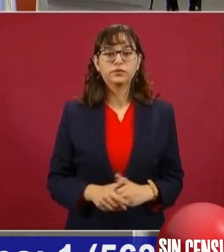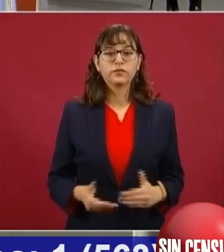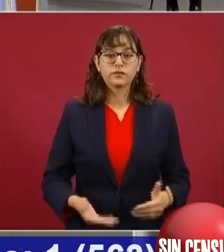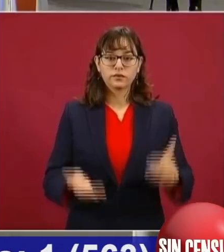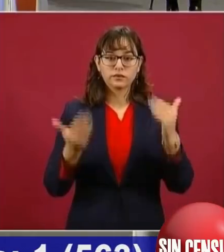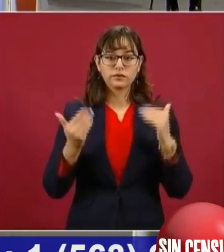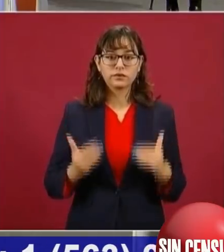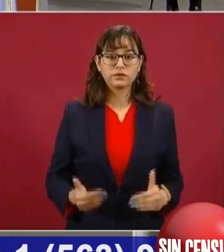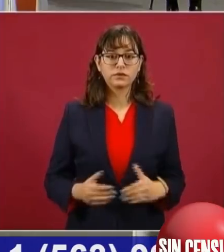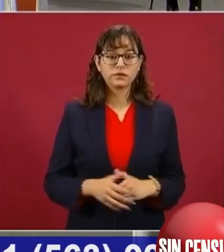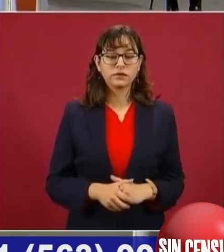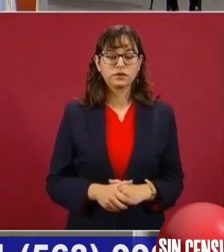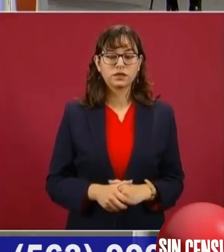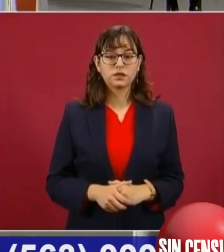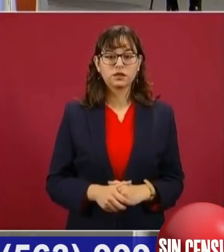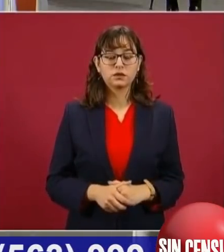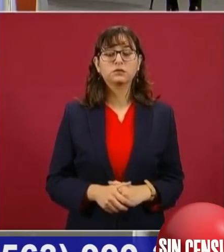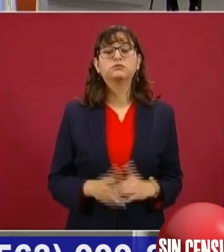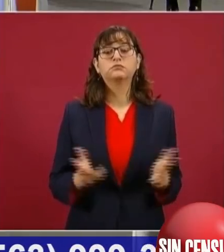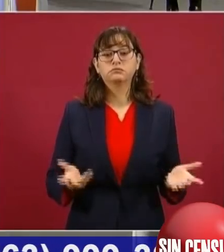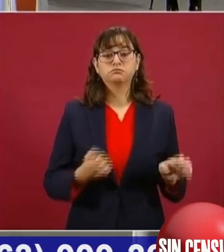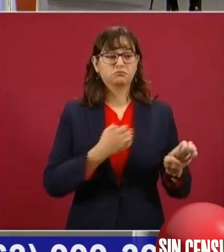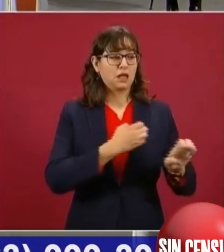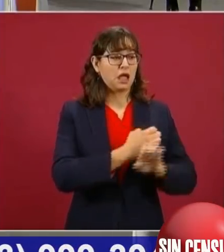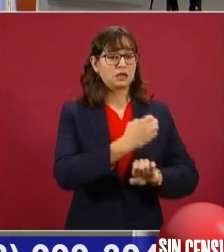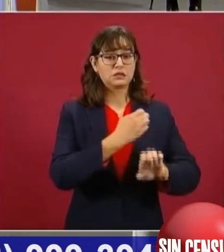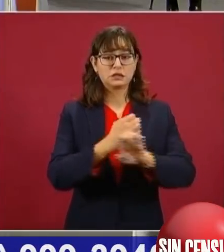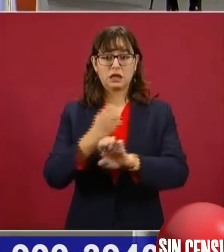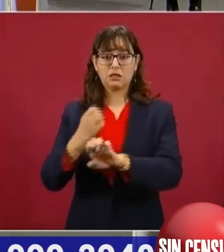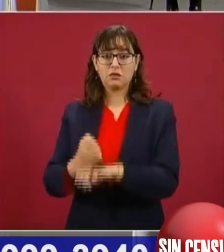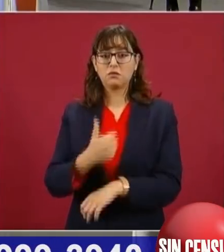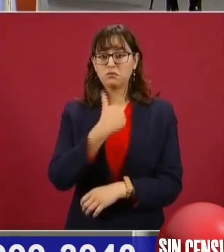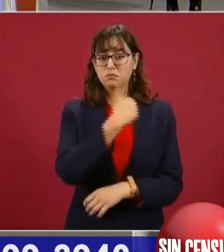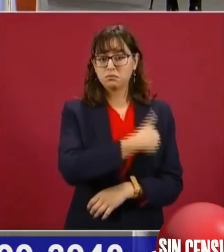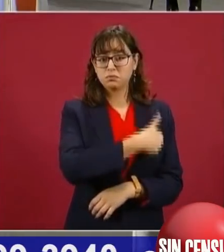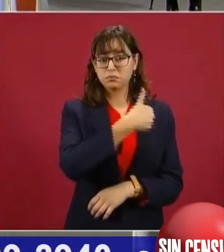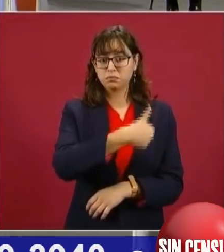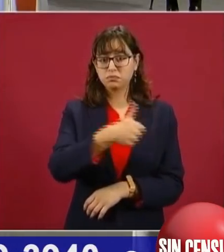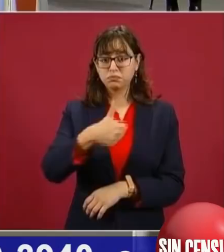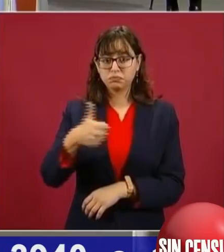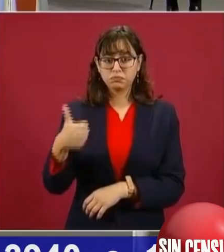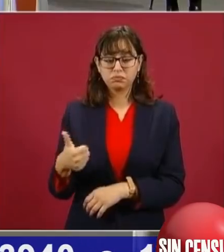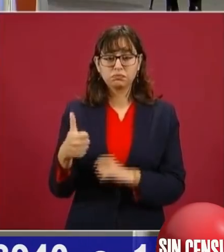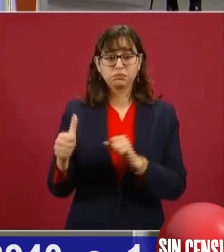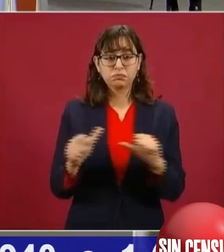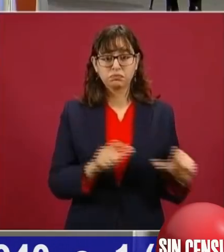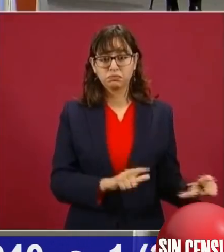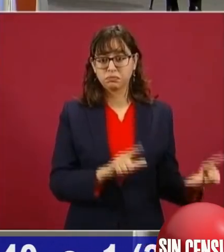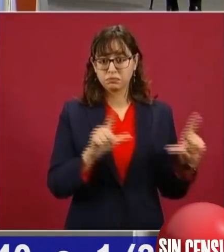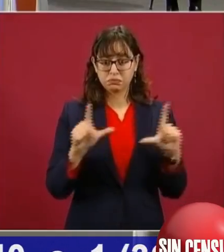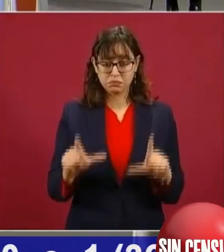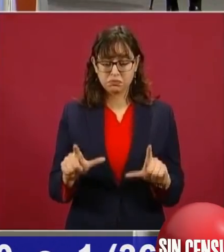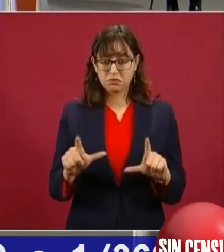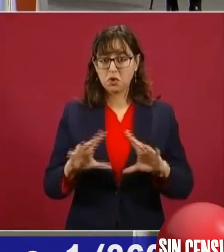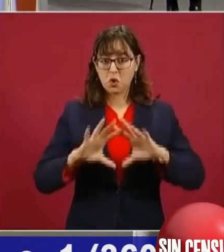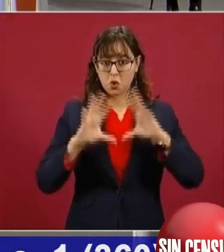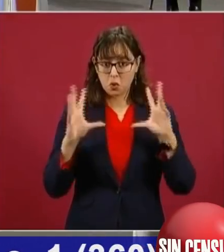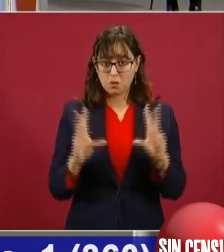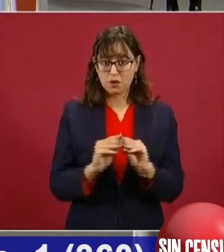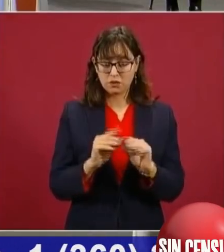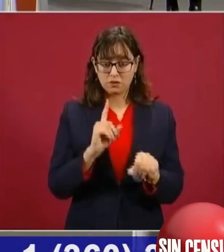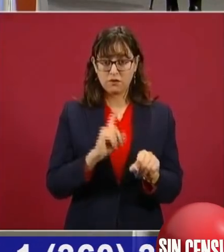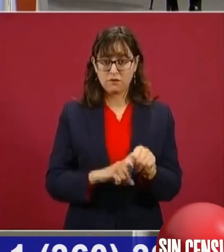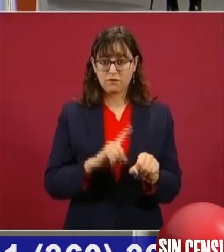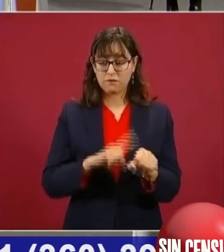siguiente. Ahora veamos una por una las entidades federativas, misma secuencia, primera gráfica, el número de casos en la línea azul